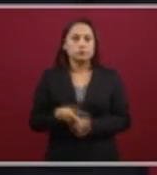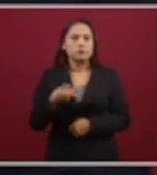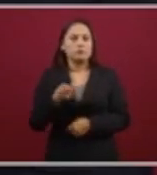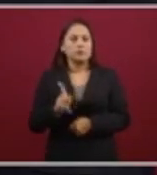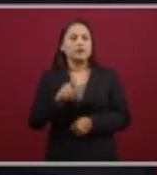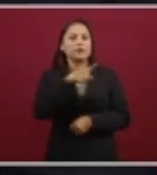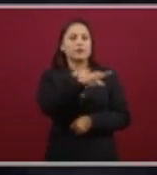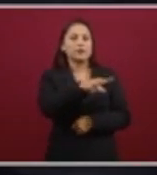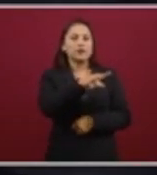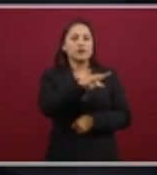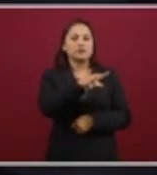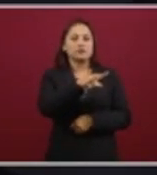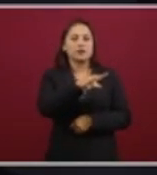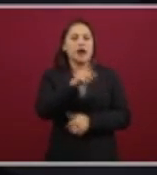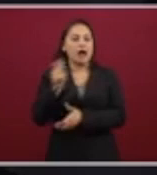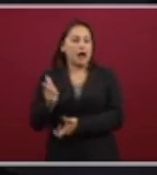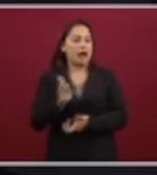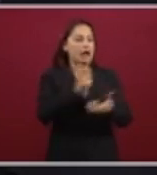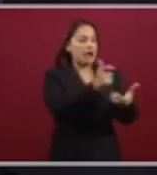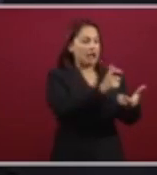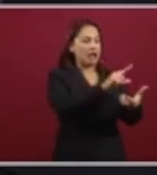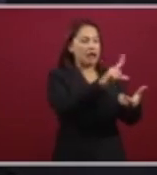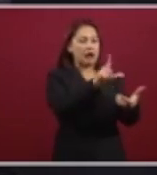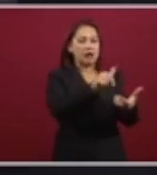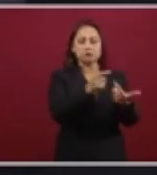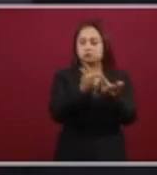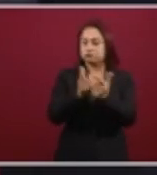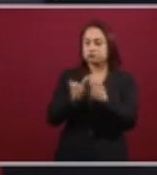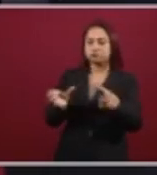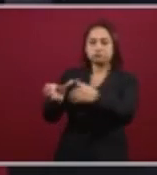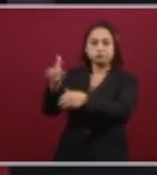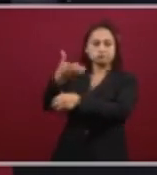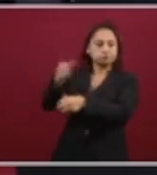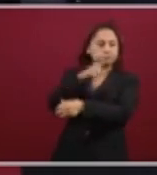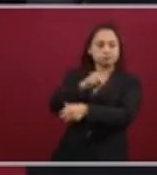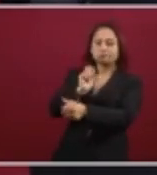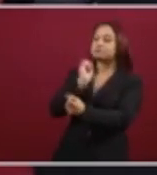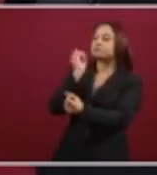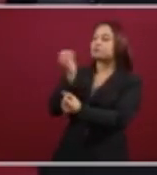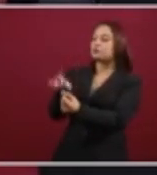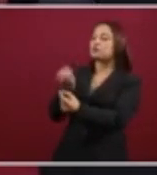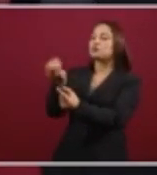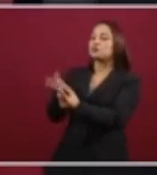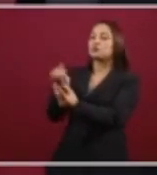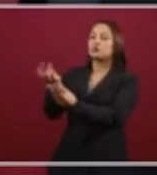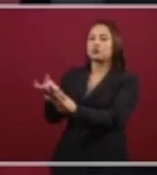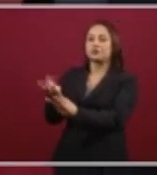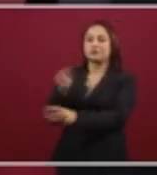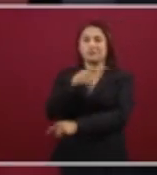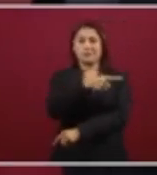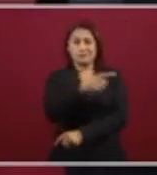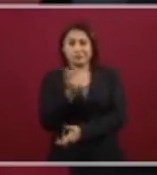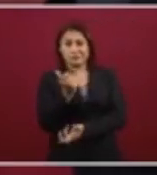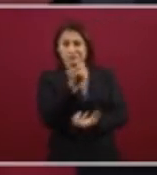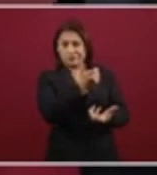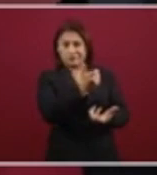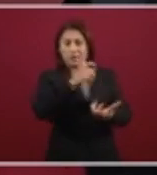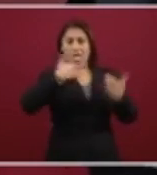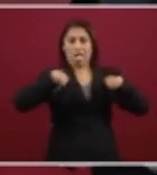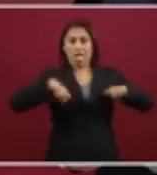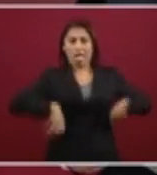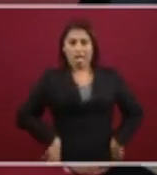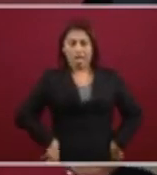actuaban como intermediarios, si acaso le repartían a la gente despensas, frijol